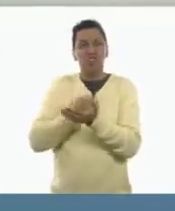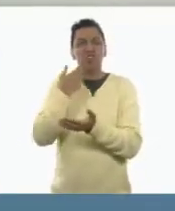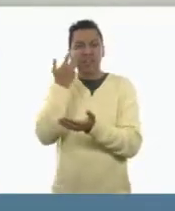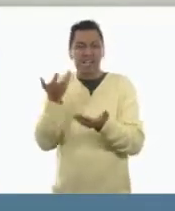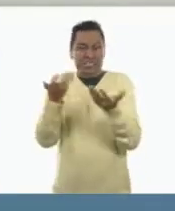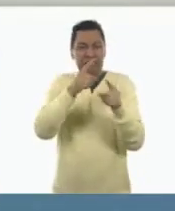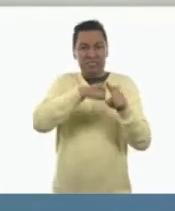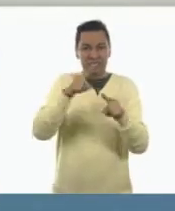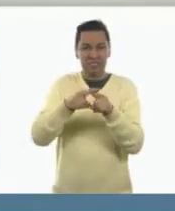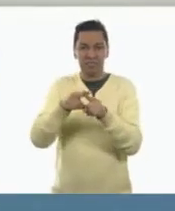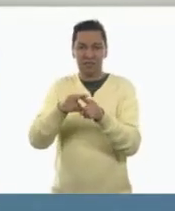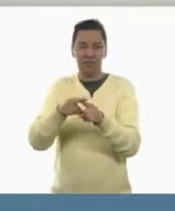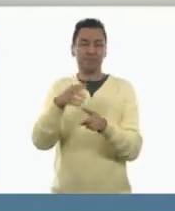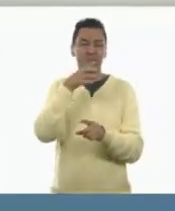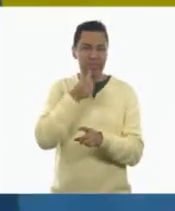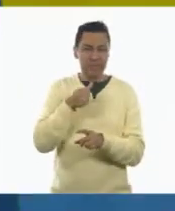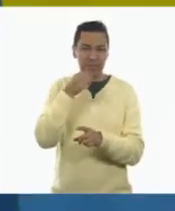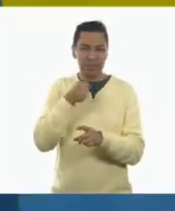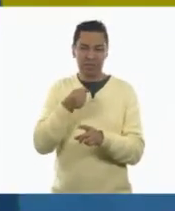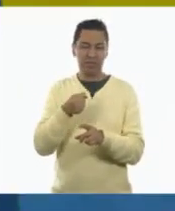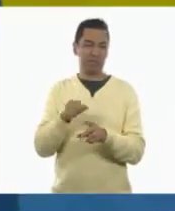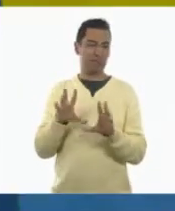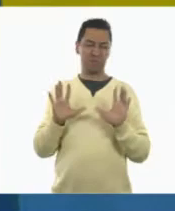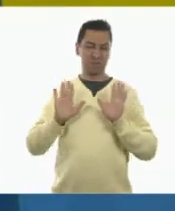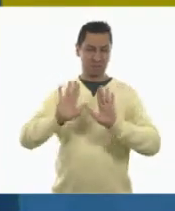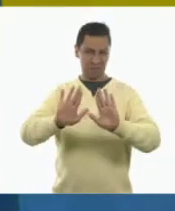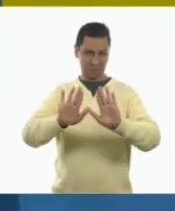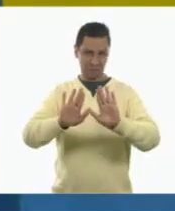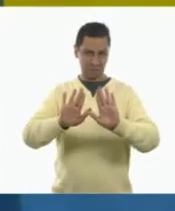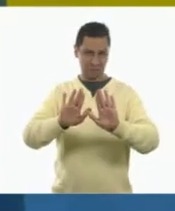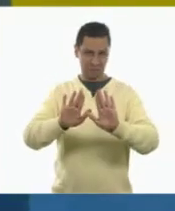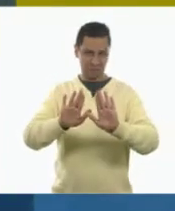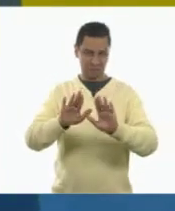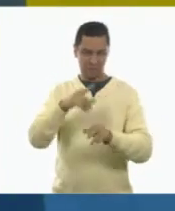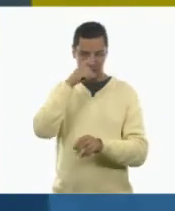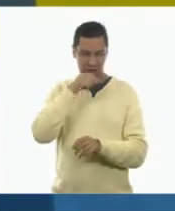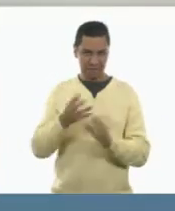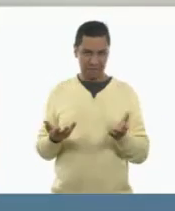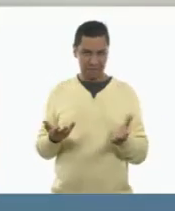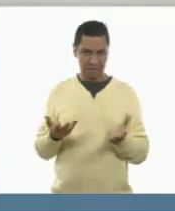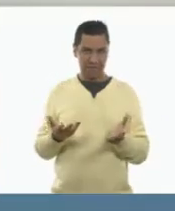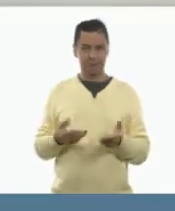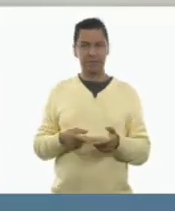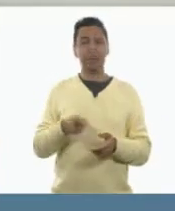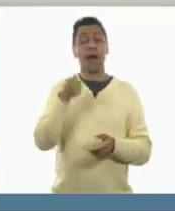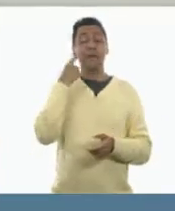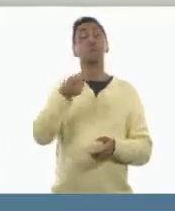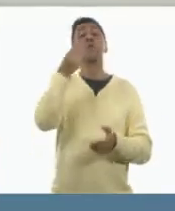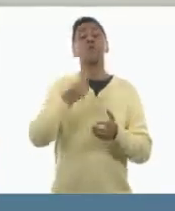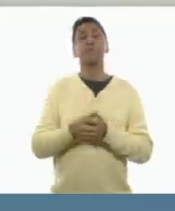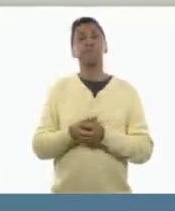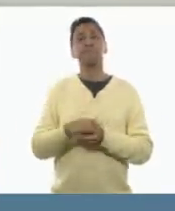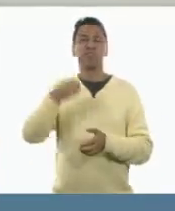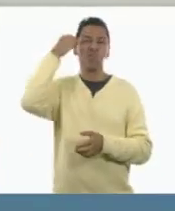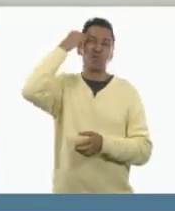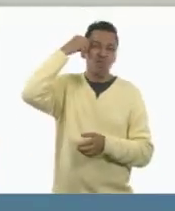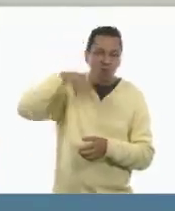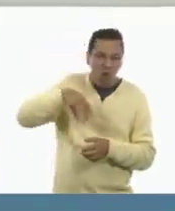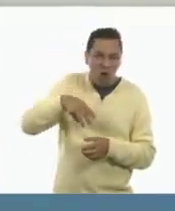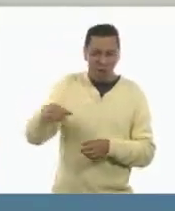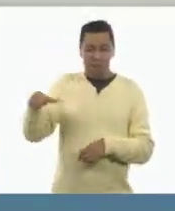sucedan. Muy claro, ¿eh? Muy claro. Muy claro, sí. Y tú, Ton, danos un ejemplo. El flojo y el